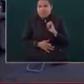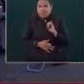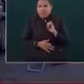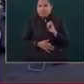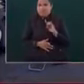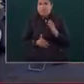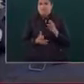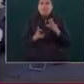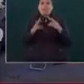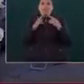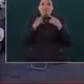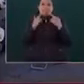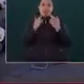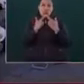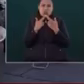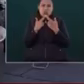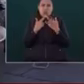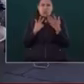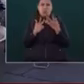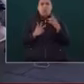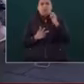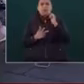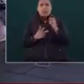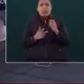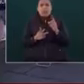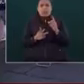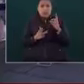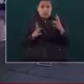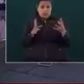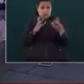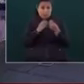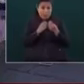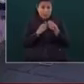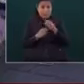La reunión con los empresarios, muy bien.